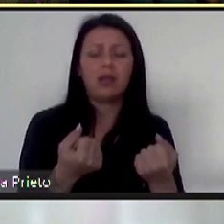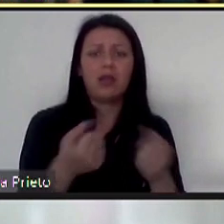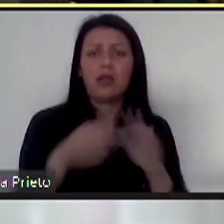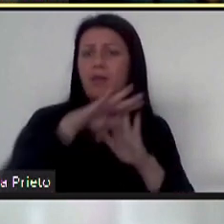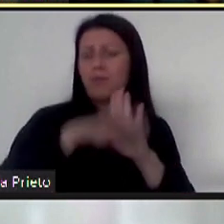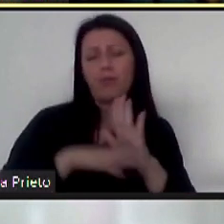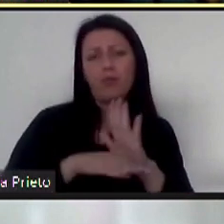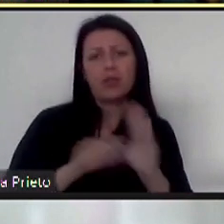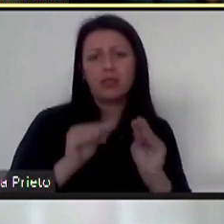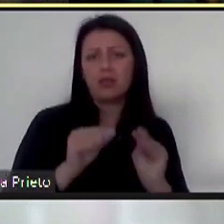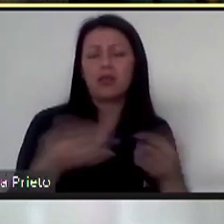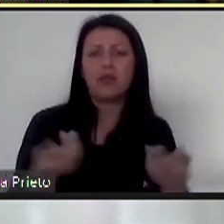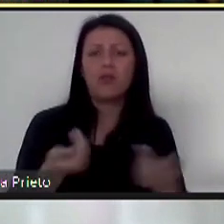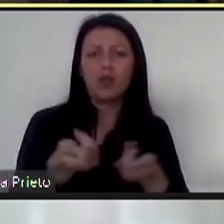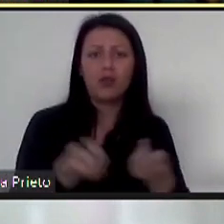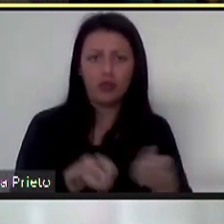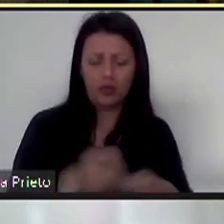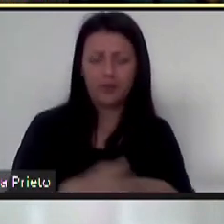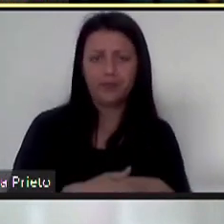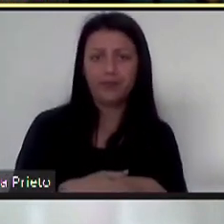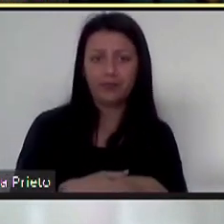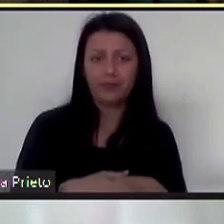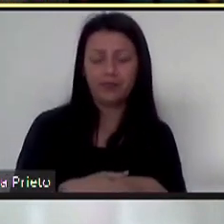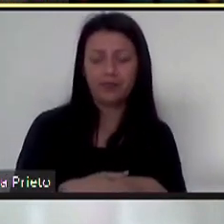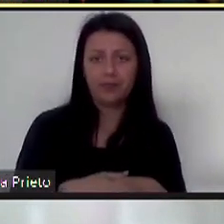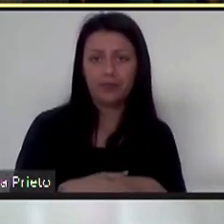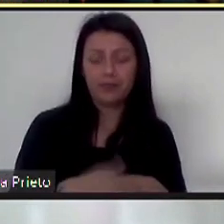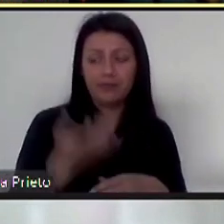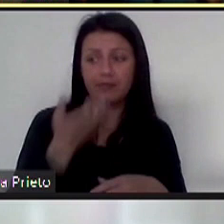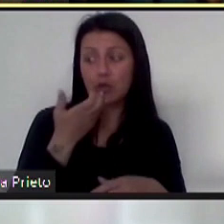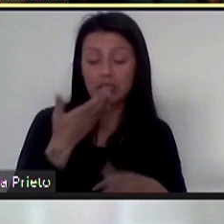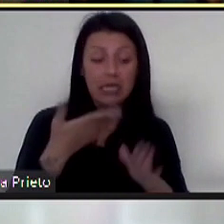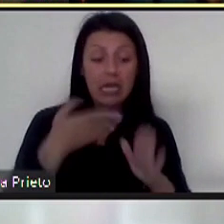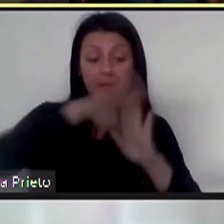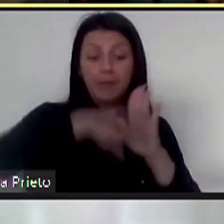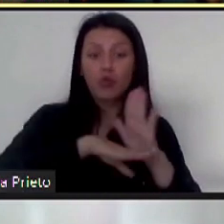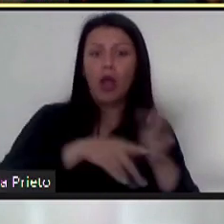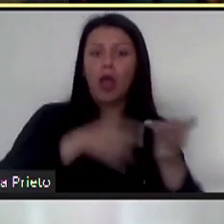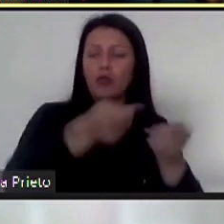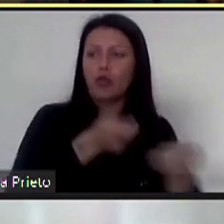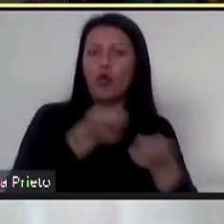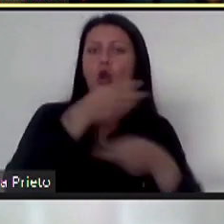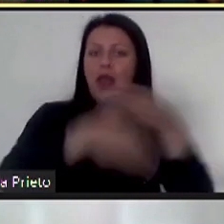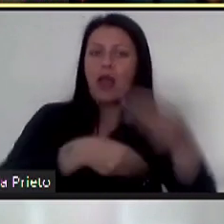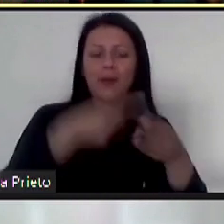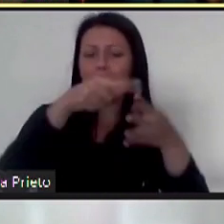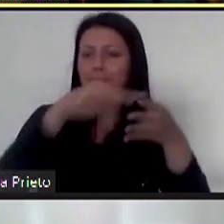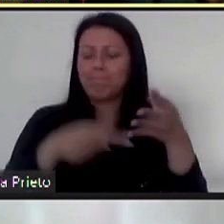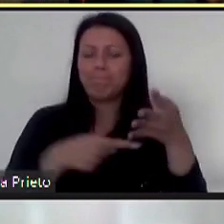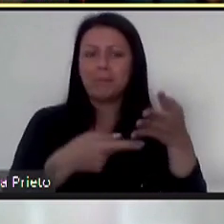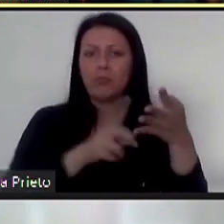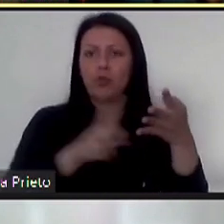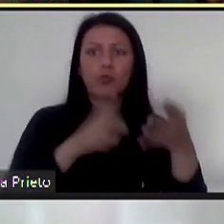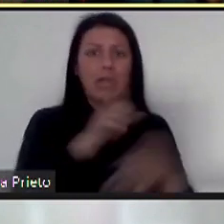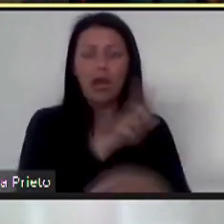para el manejo de esa posible situación hasta que tengo que llamar a alguien para decirle, por favor, mándeme a una ambulancia porque tengo una persona que no se